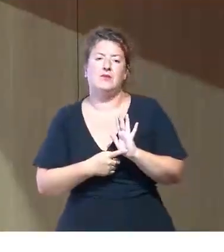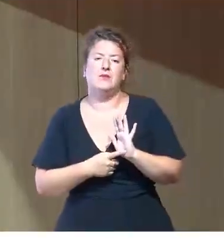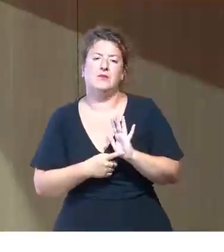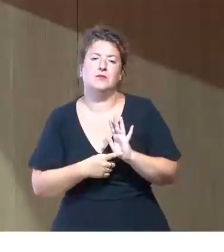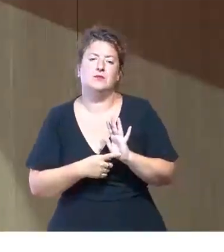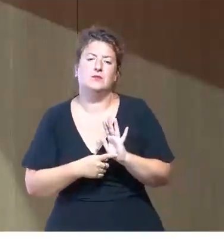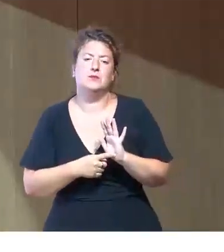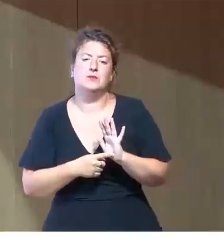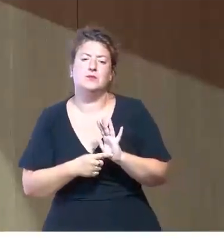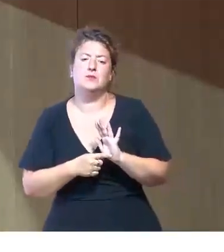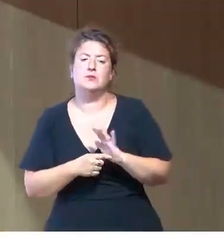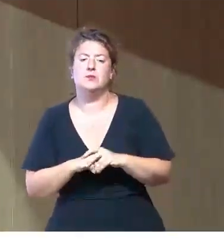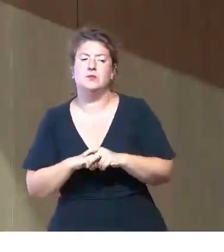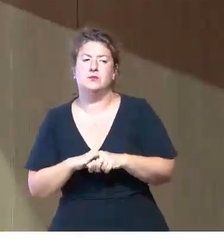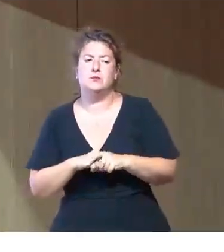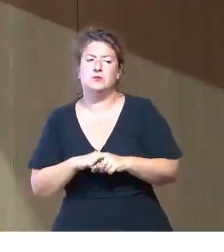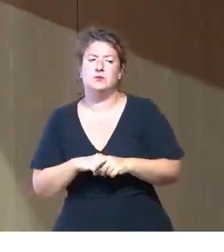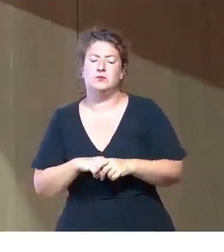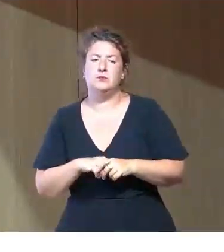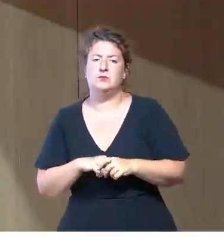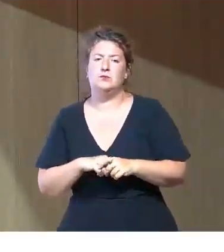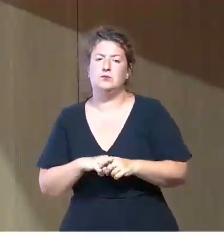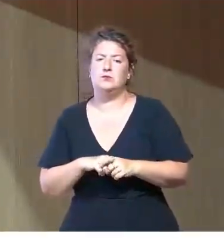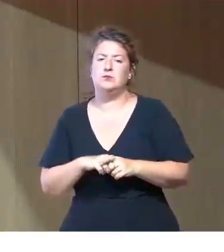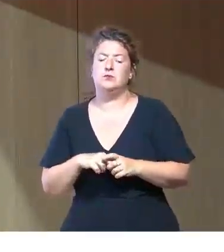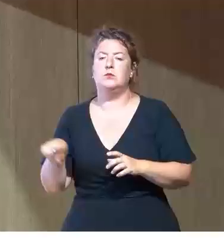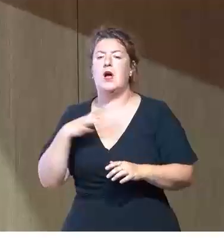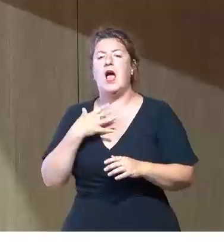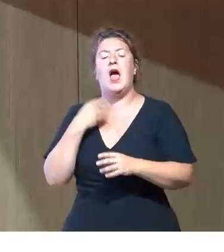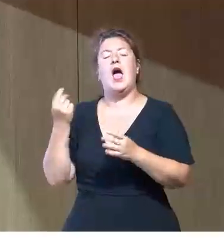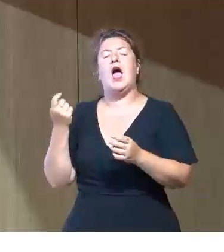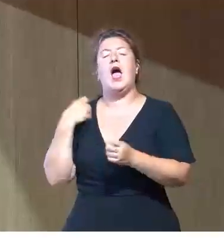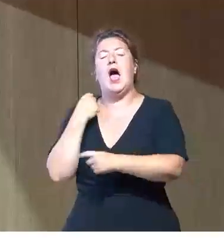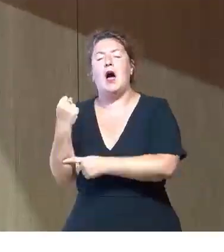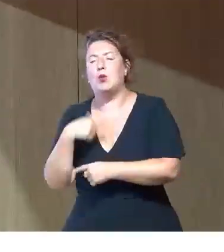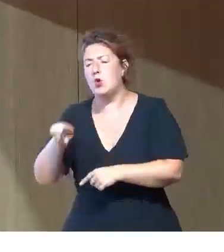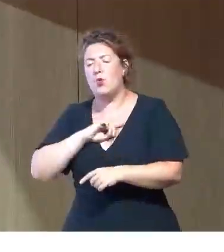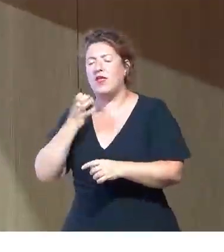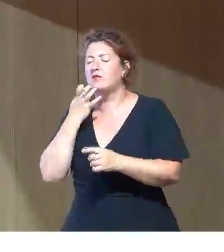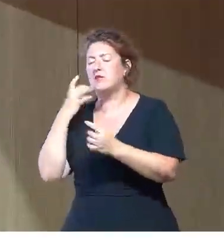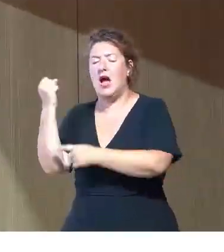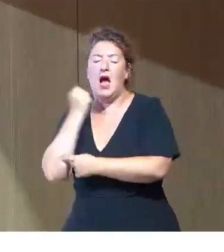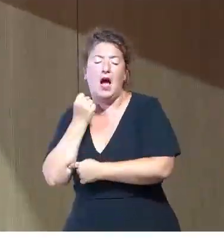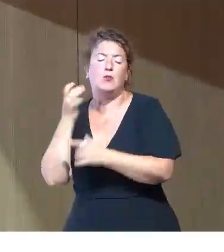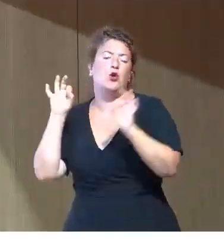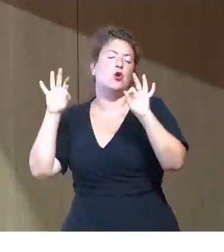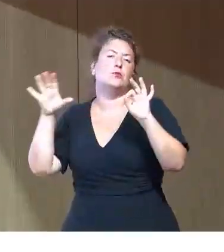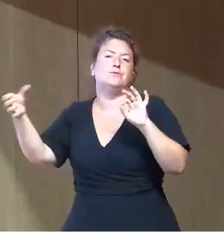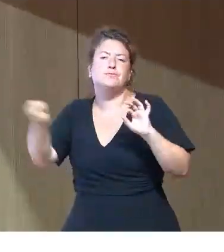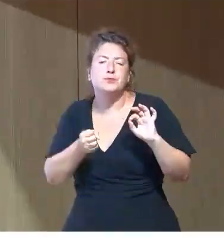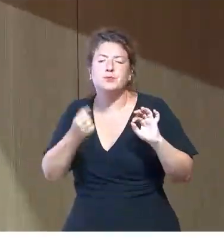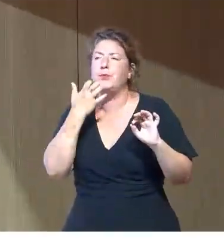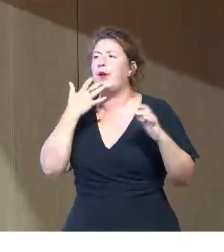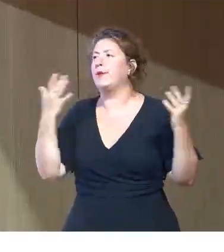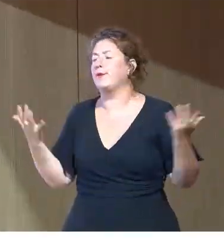no está yo podemos podemos cosificar los apoyos los podemos identificar muy claramente cuando es un apoyo relacionado a lo mejor